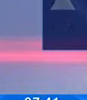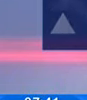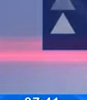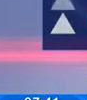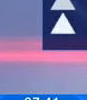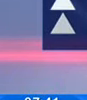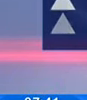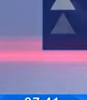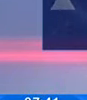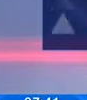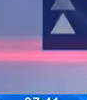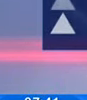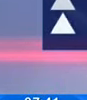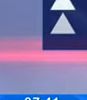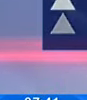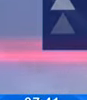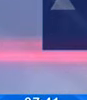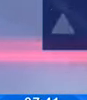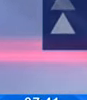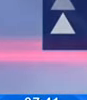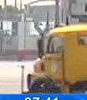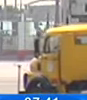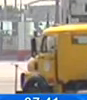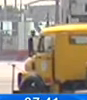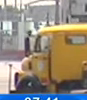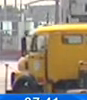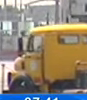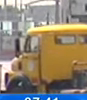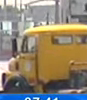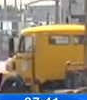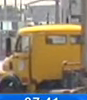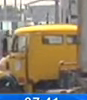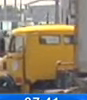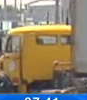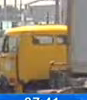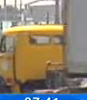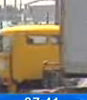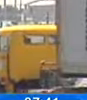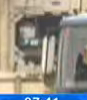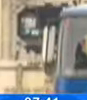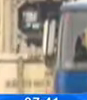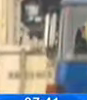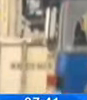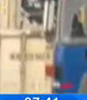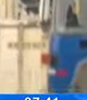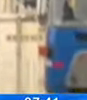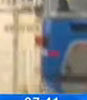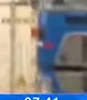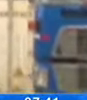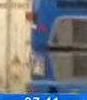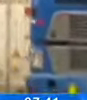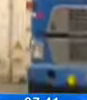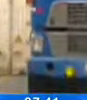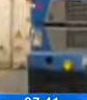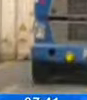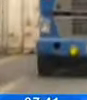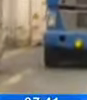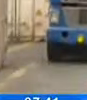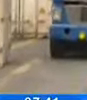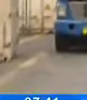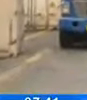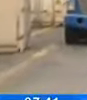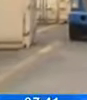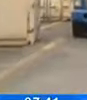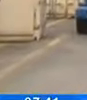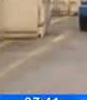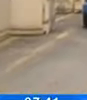que decrecieron en 0,5%. En toneladas métricas, las importaciones, haciendo alusión a los bienes de capital, crecieron